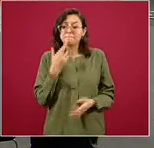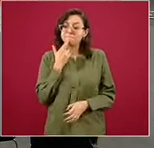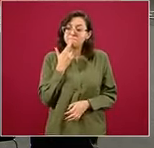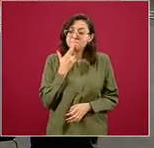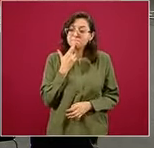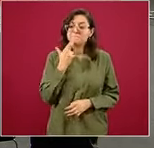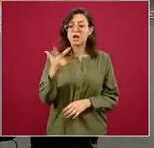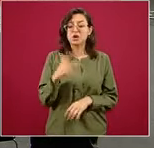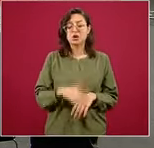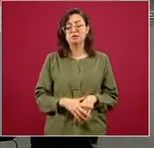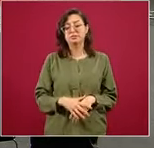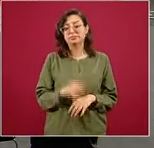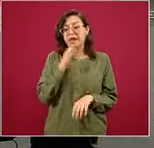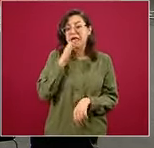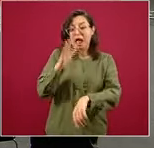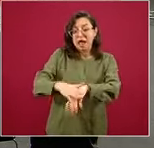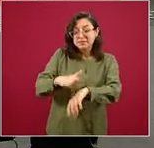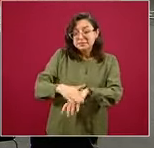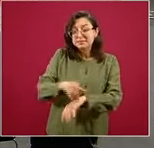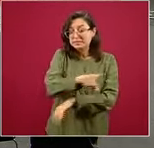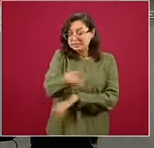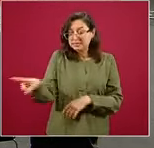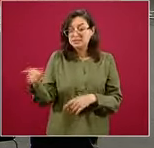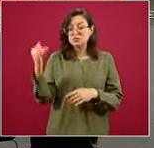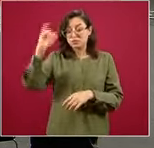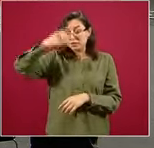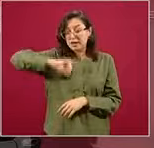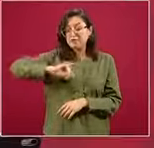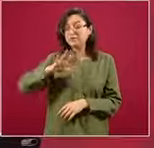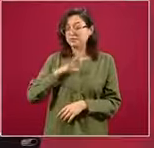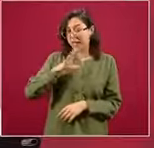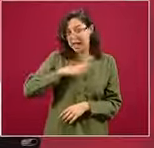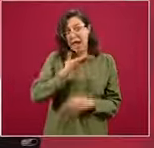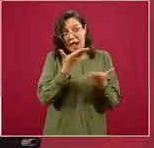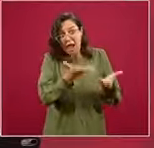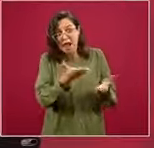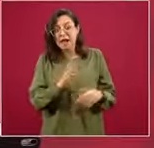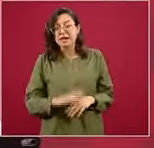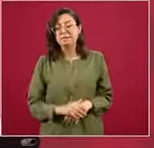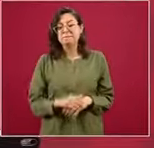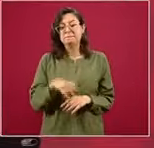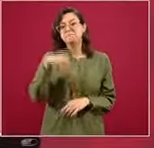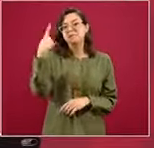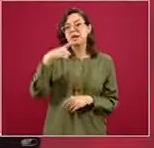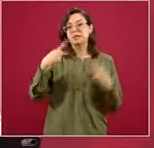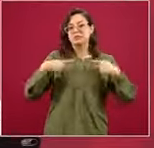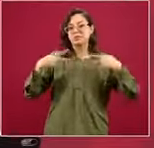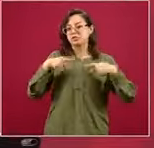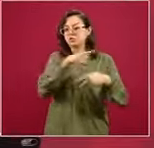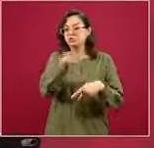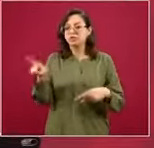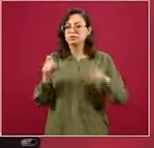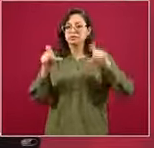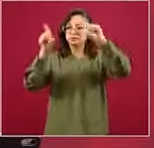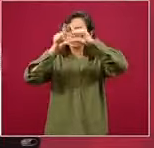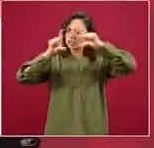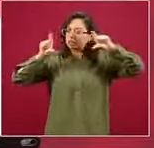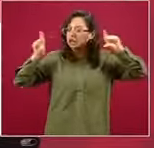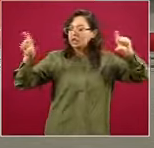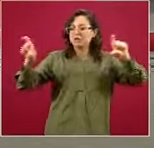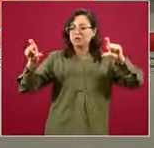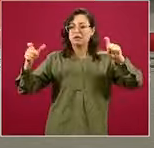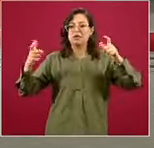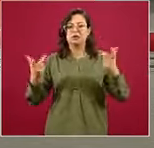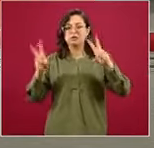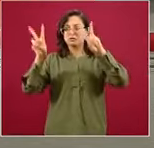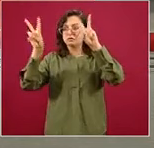díganles a sus casas editoriales, díganles que existe esto, para que también el que hace los encabezados